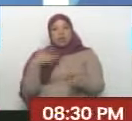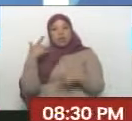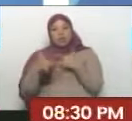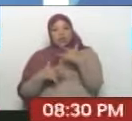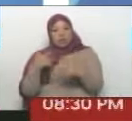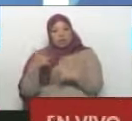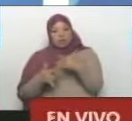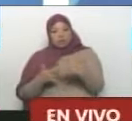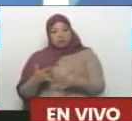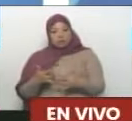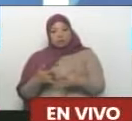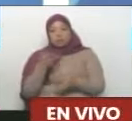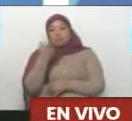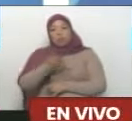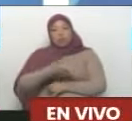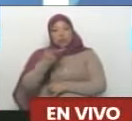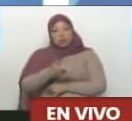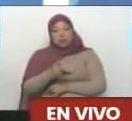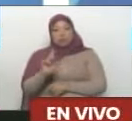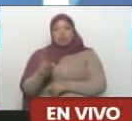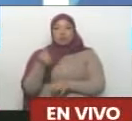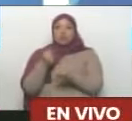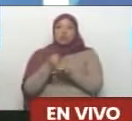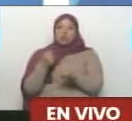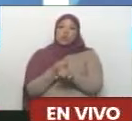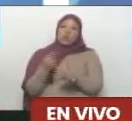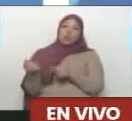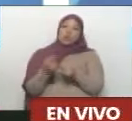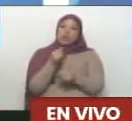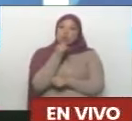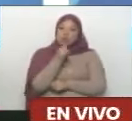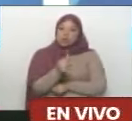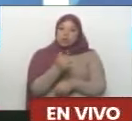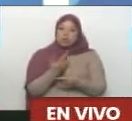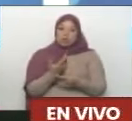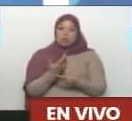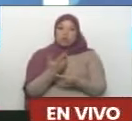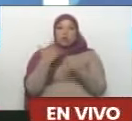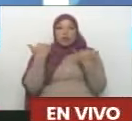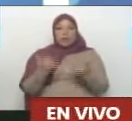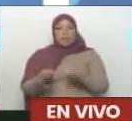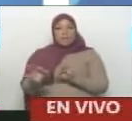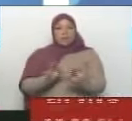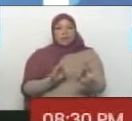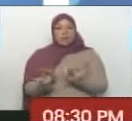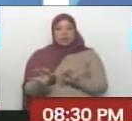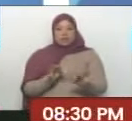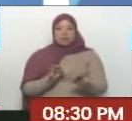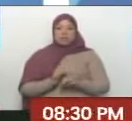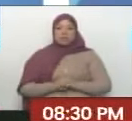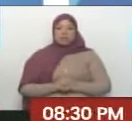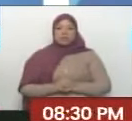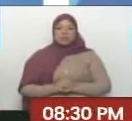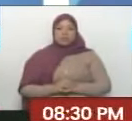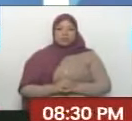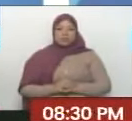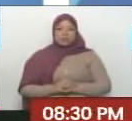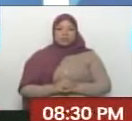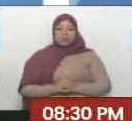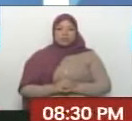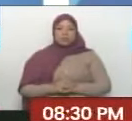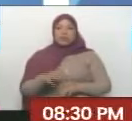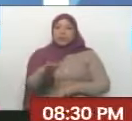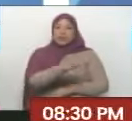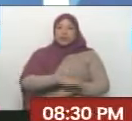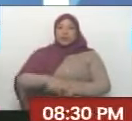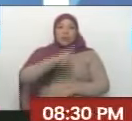acciones muy importante, la primera de todas ya anunciada, que vamos a preparar en las